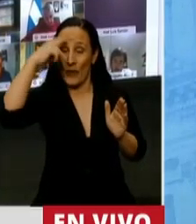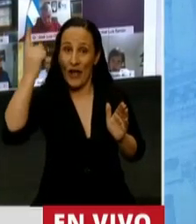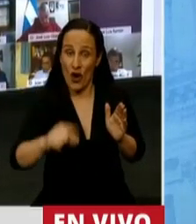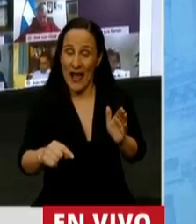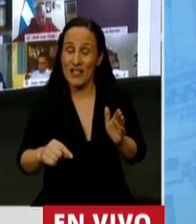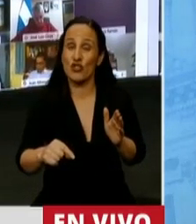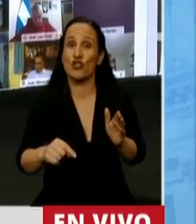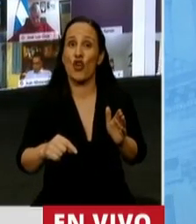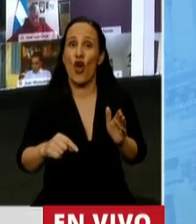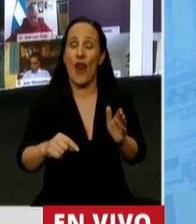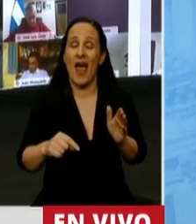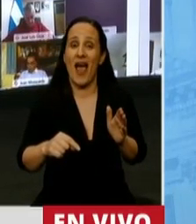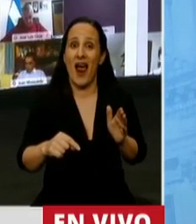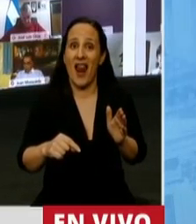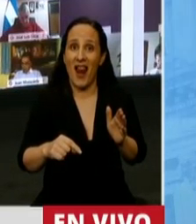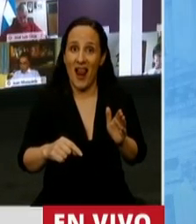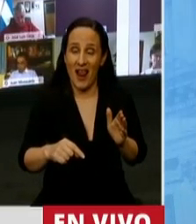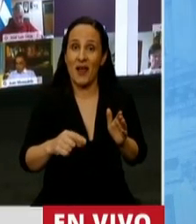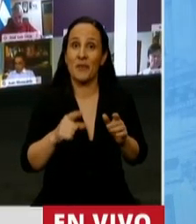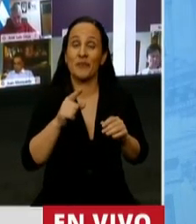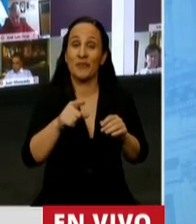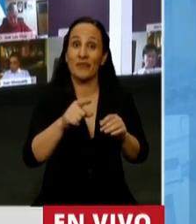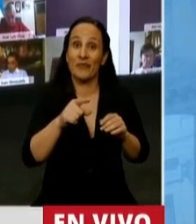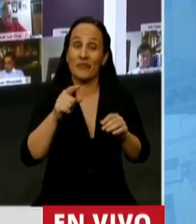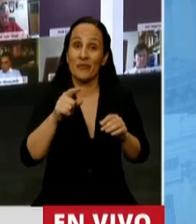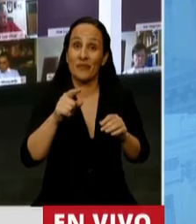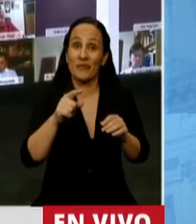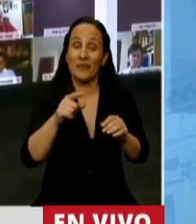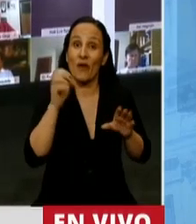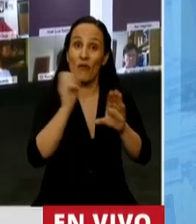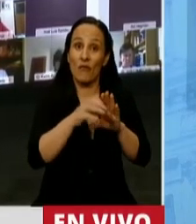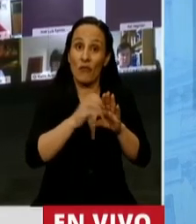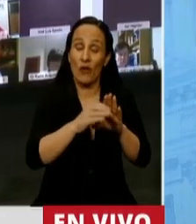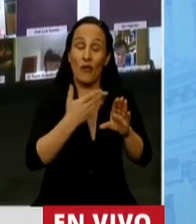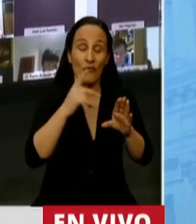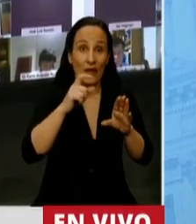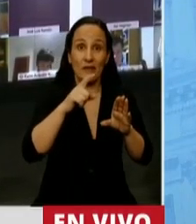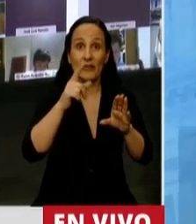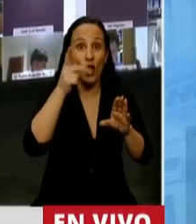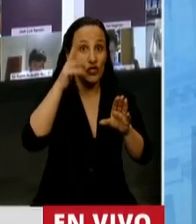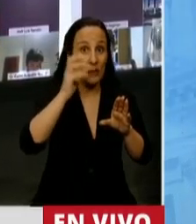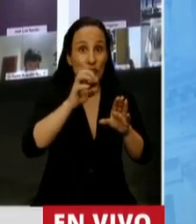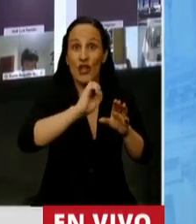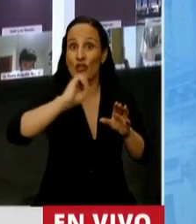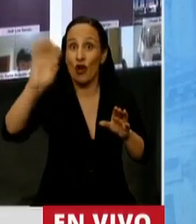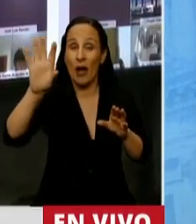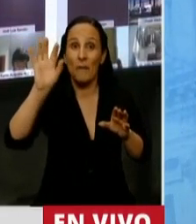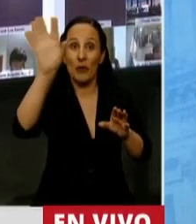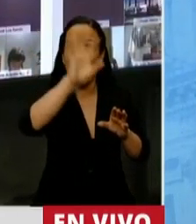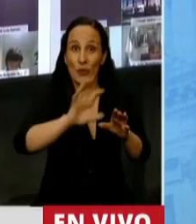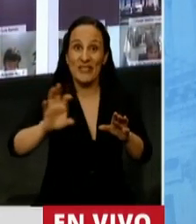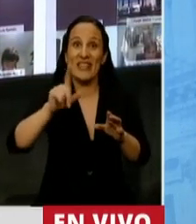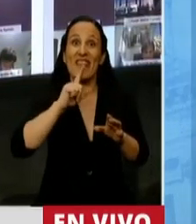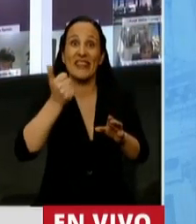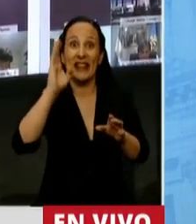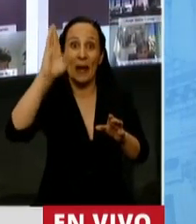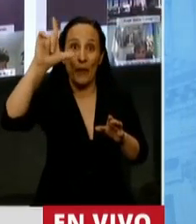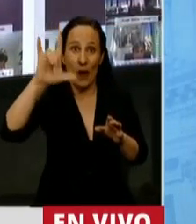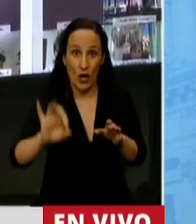nación a remitir el 80% de los fondos del FED a las provincias tabacaleras